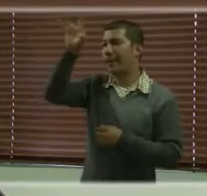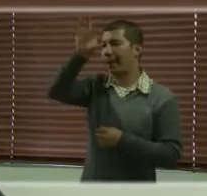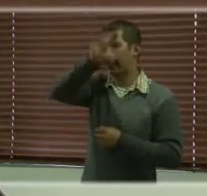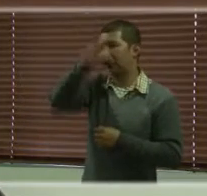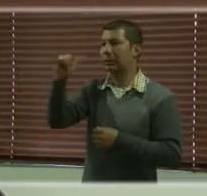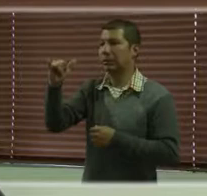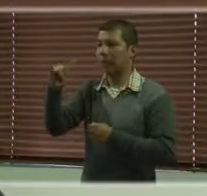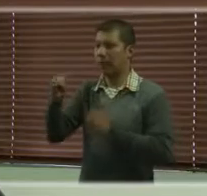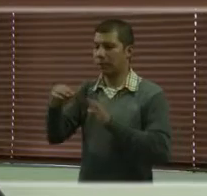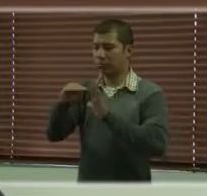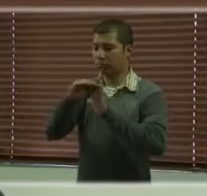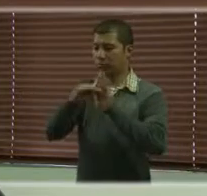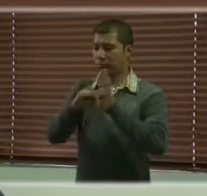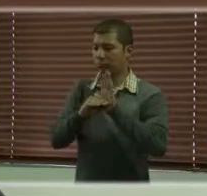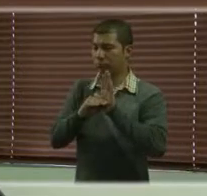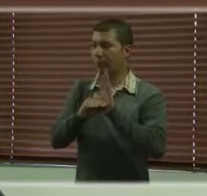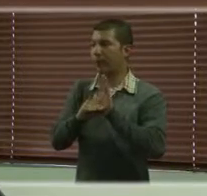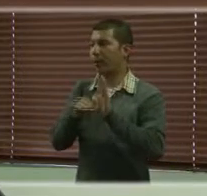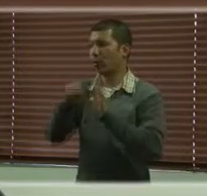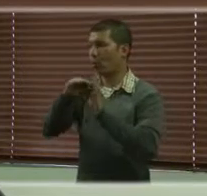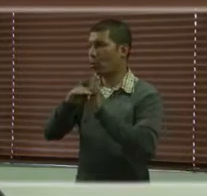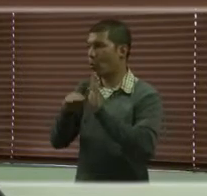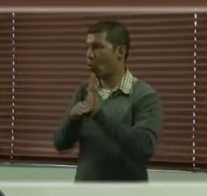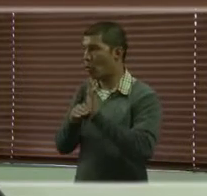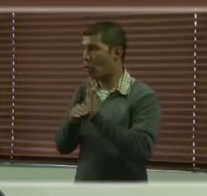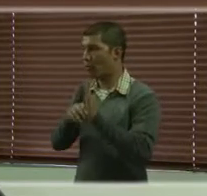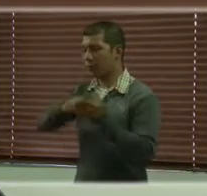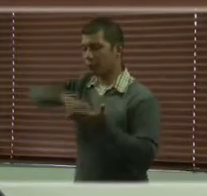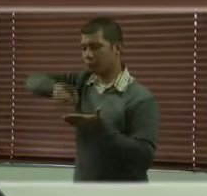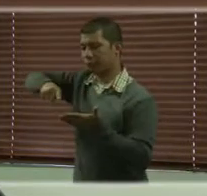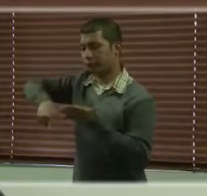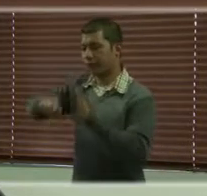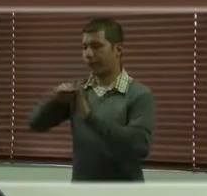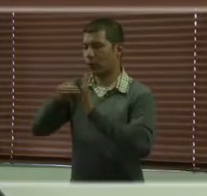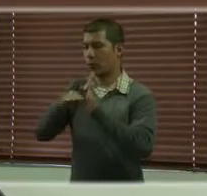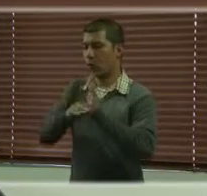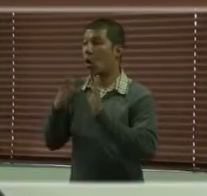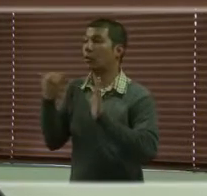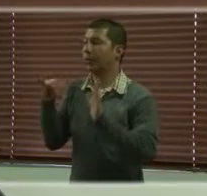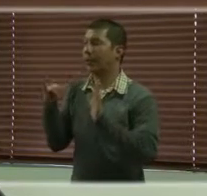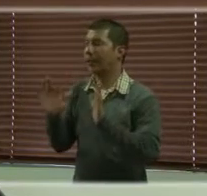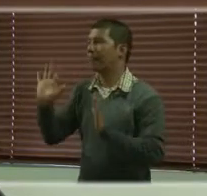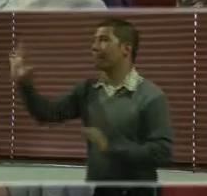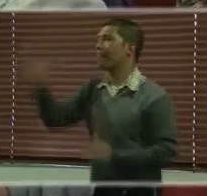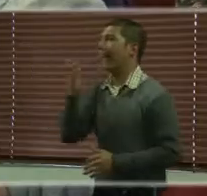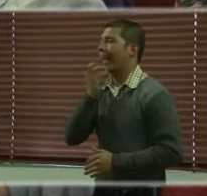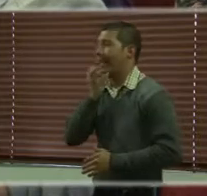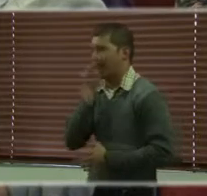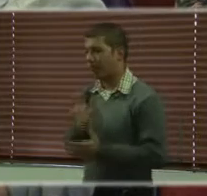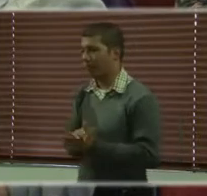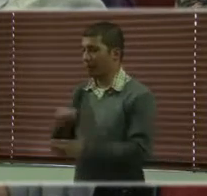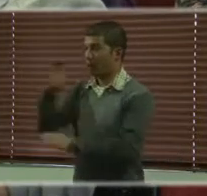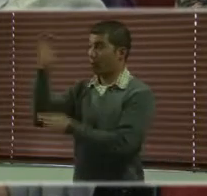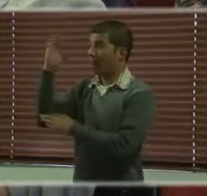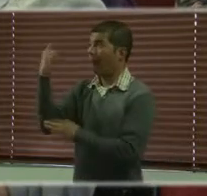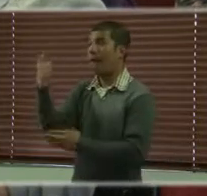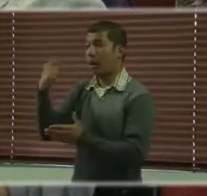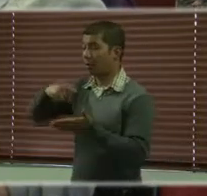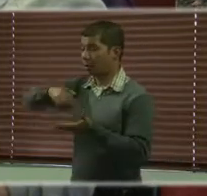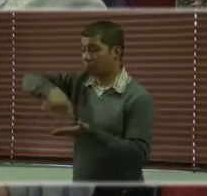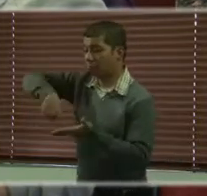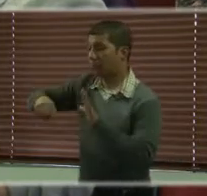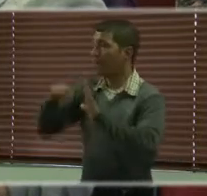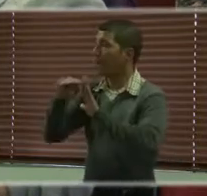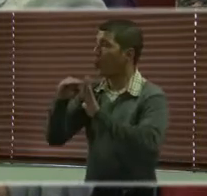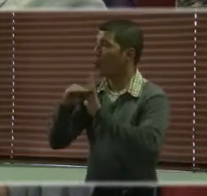el protocolo opcional independientemente que Colombia no ha ratificado el protocolo opcional Me parece